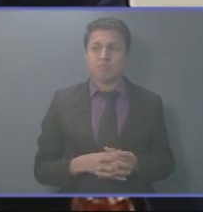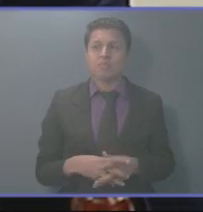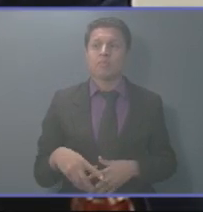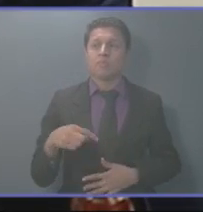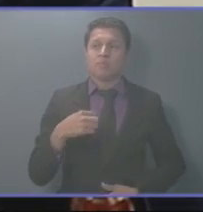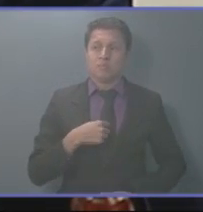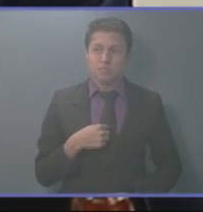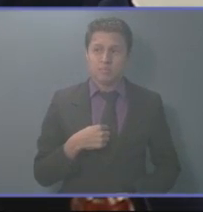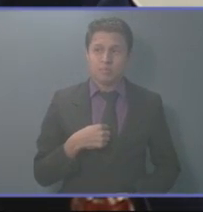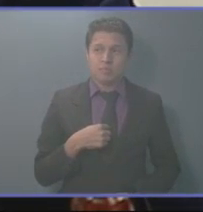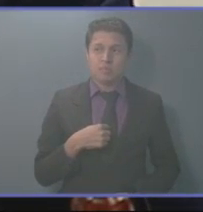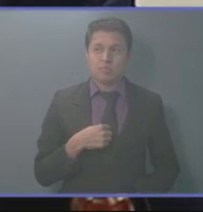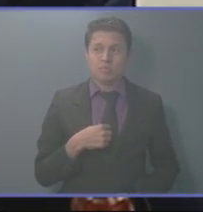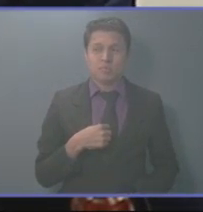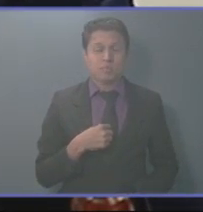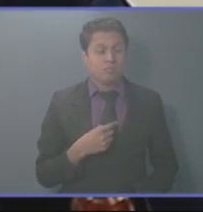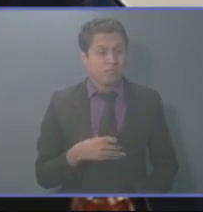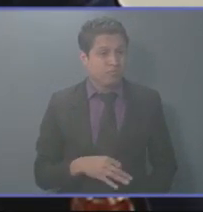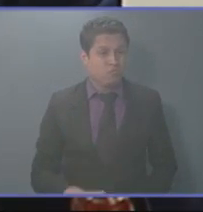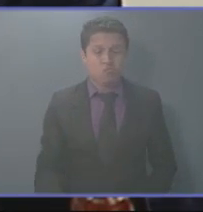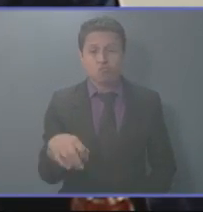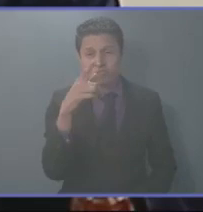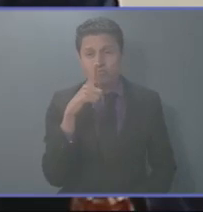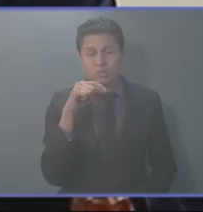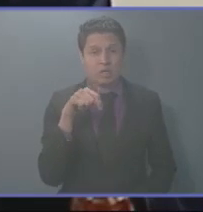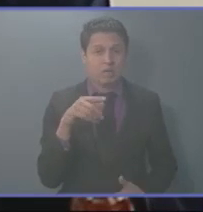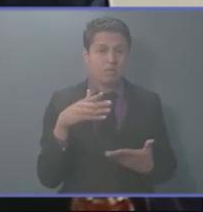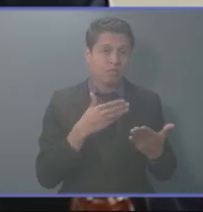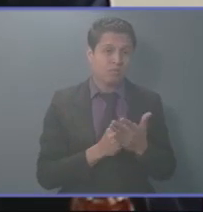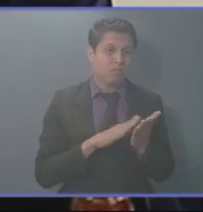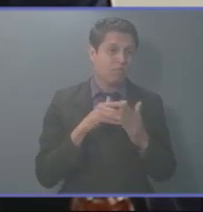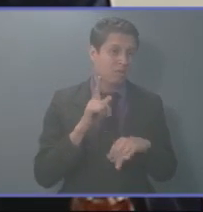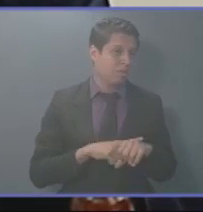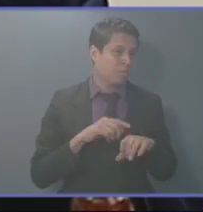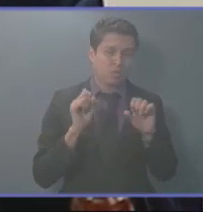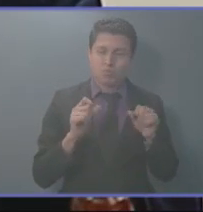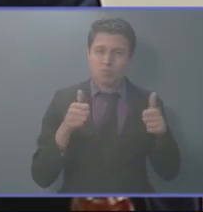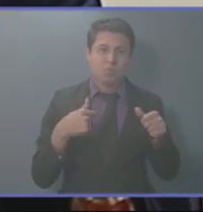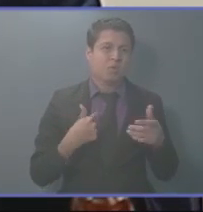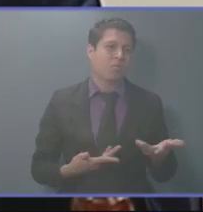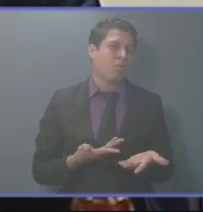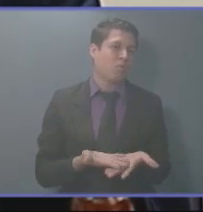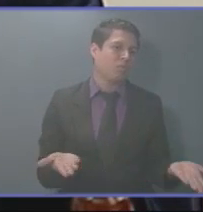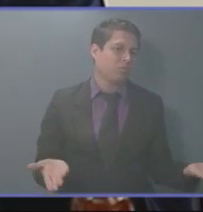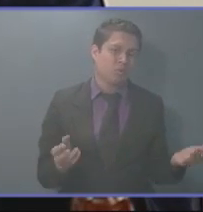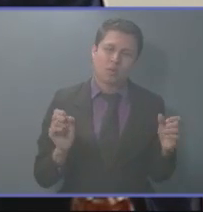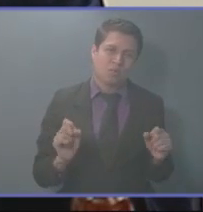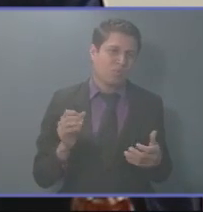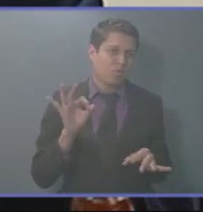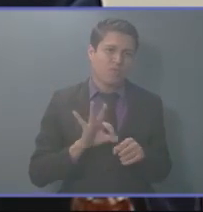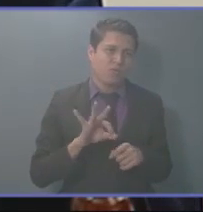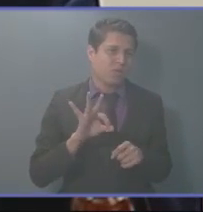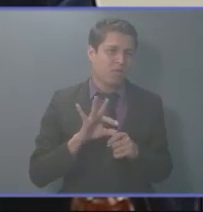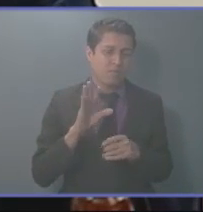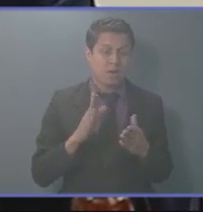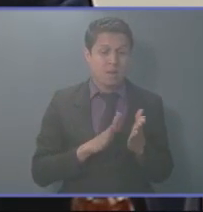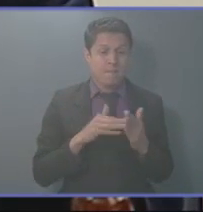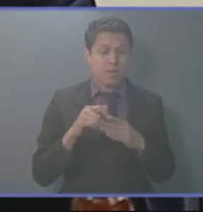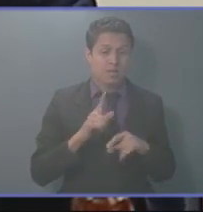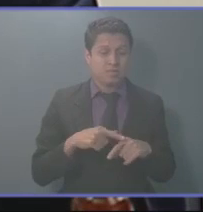el dolor de mi alma no podría apoyar la prórroga porque soy el mocionante de esta propuesta. Pero